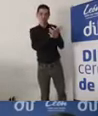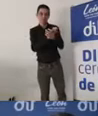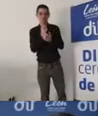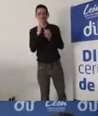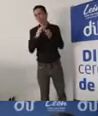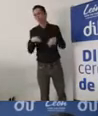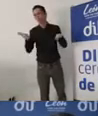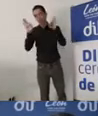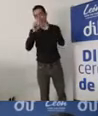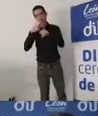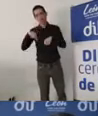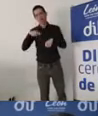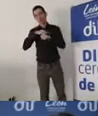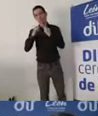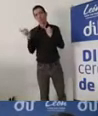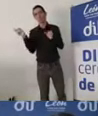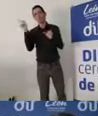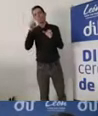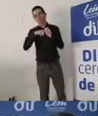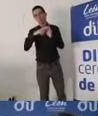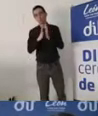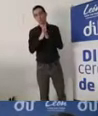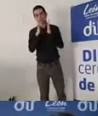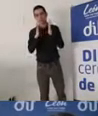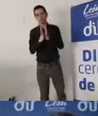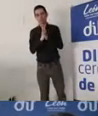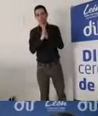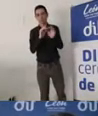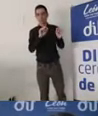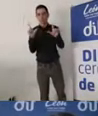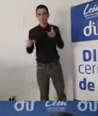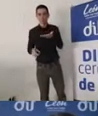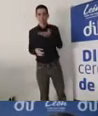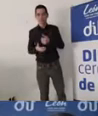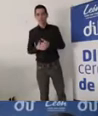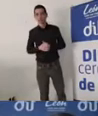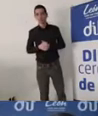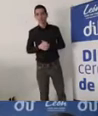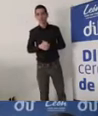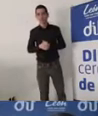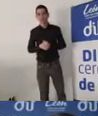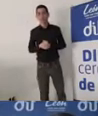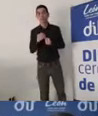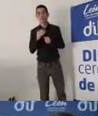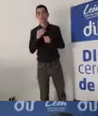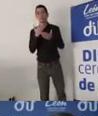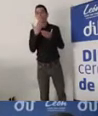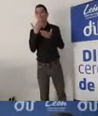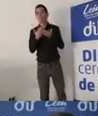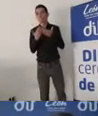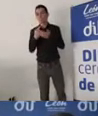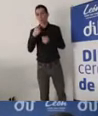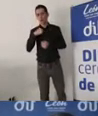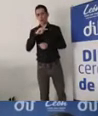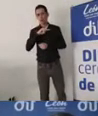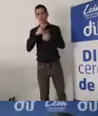Siguiente diapositiva. Y aquí les voy a contar un poquito sobre mí muy brevemente para que nos hagamos una idea de el promedio de lo